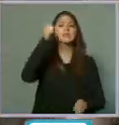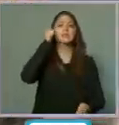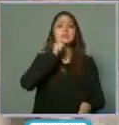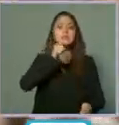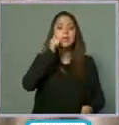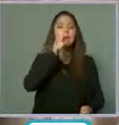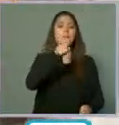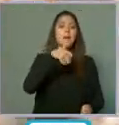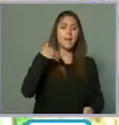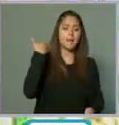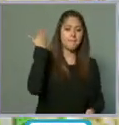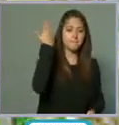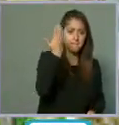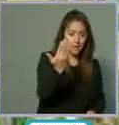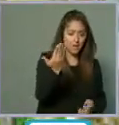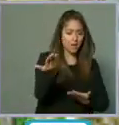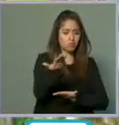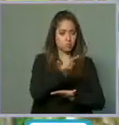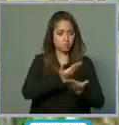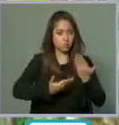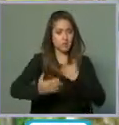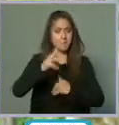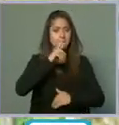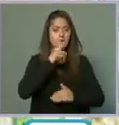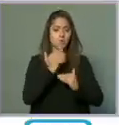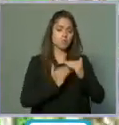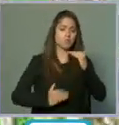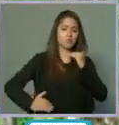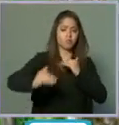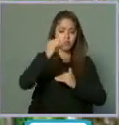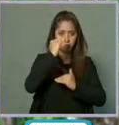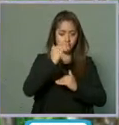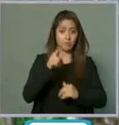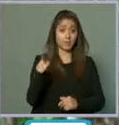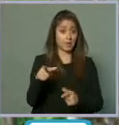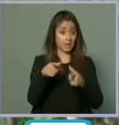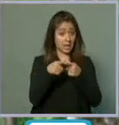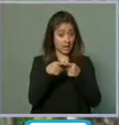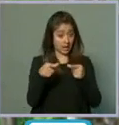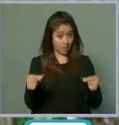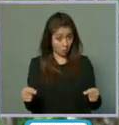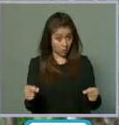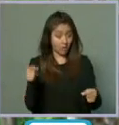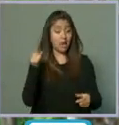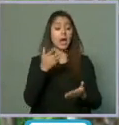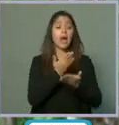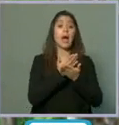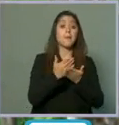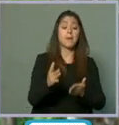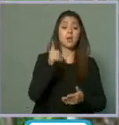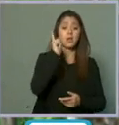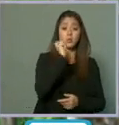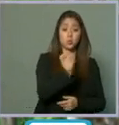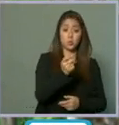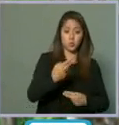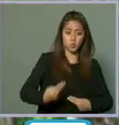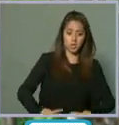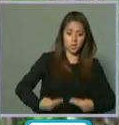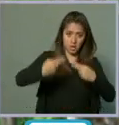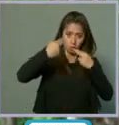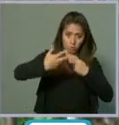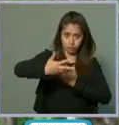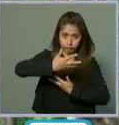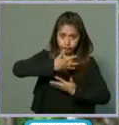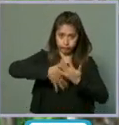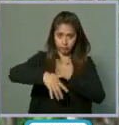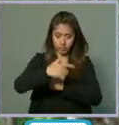buen servicio y una alta calidad, digamos. Japón ha sido un país que, además de sus invenciones, yo